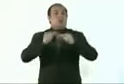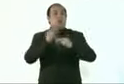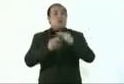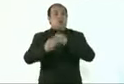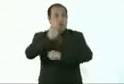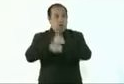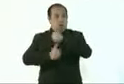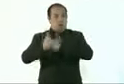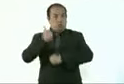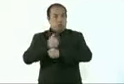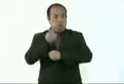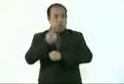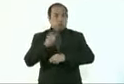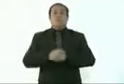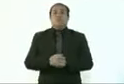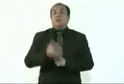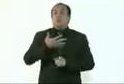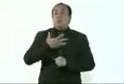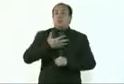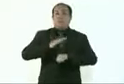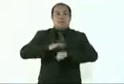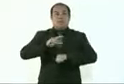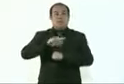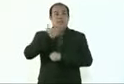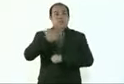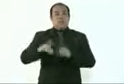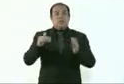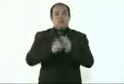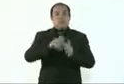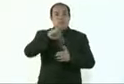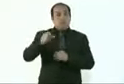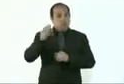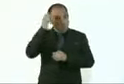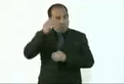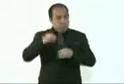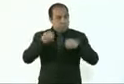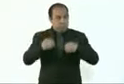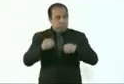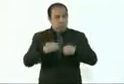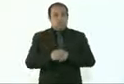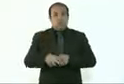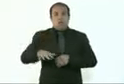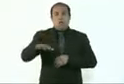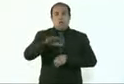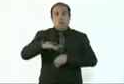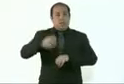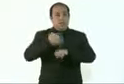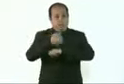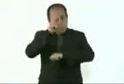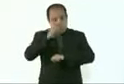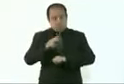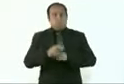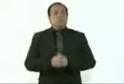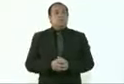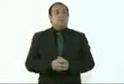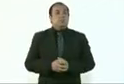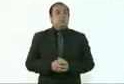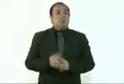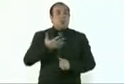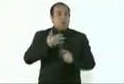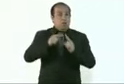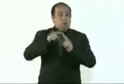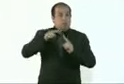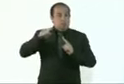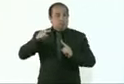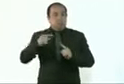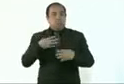año, en la cual llegamos a tener más de 10.100 camas ocupadas en la zona metropolitana del Valle de México. En este incremento de